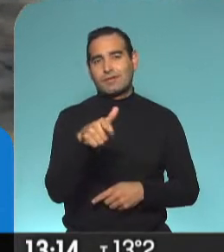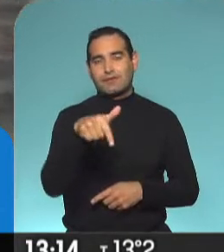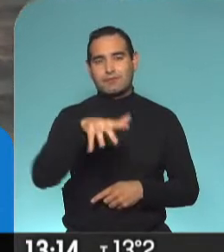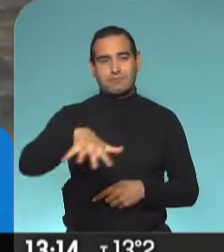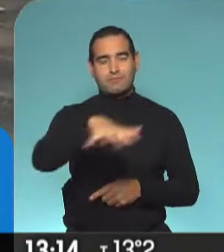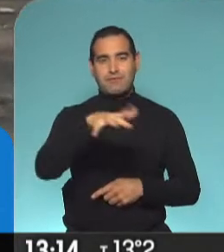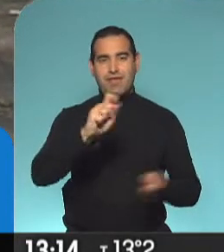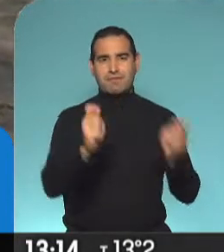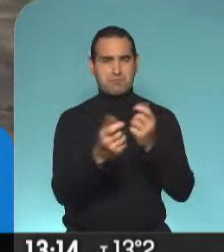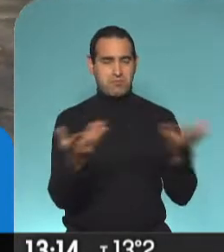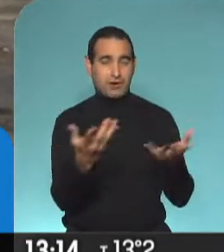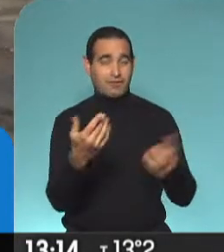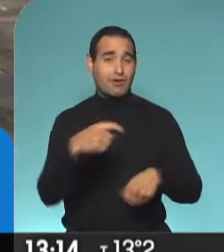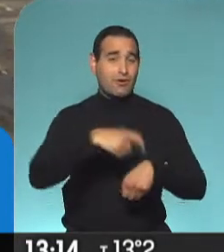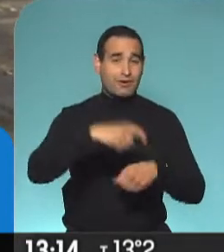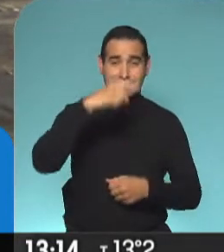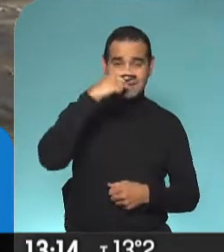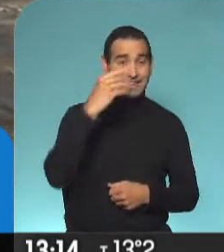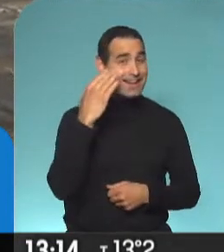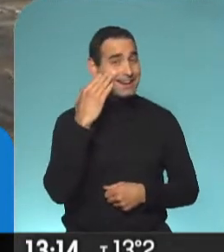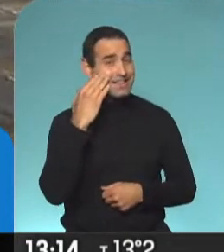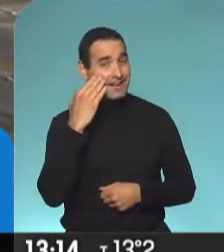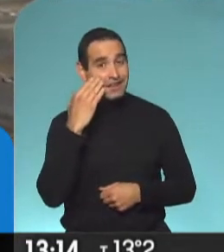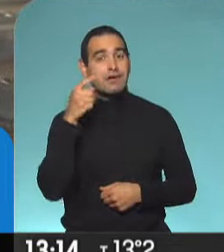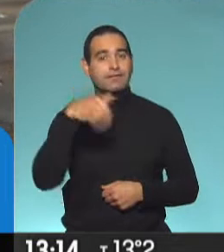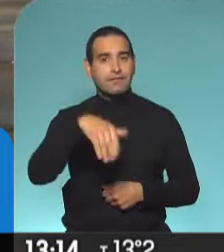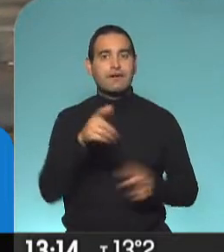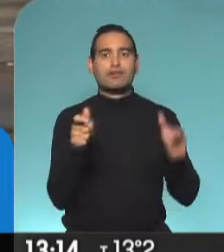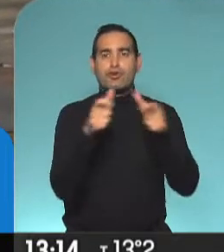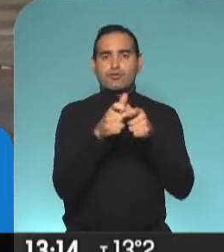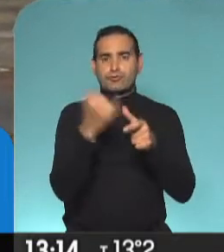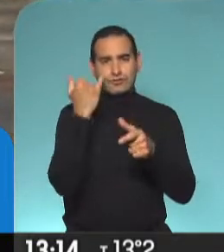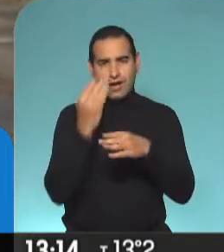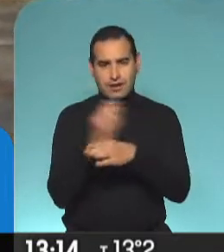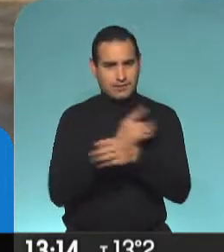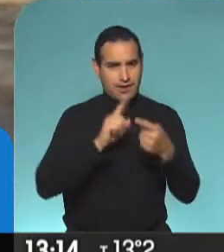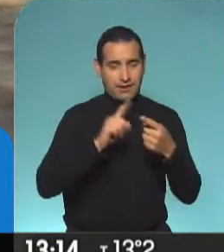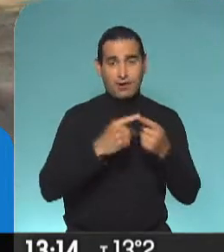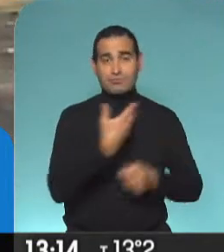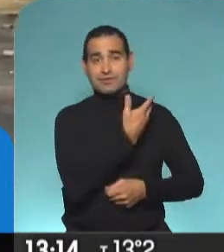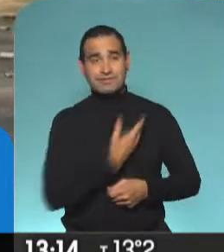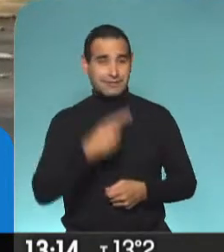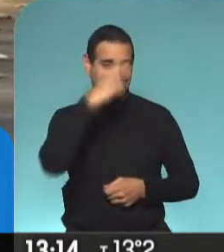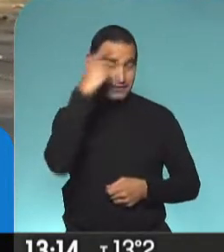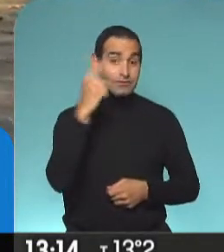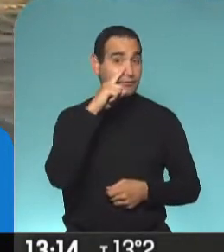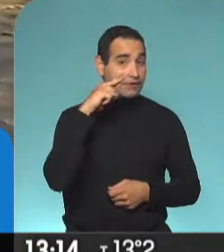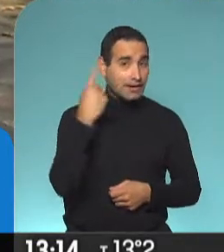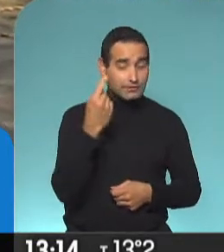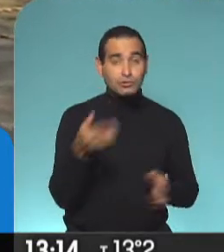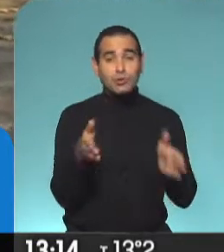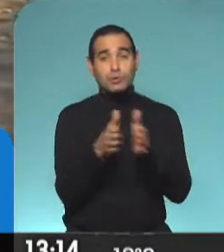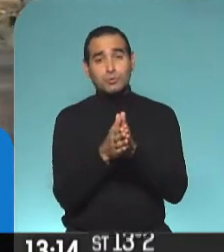la geografía porque porque a las 19 horas hay una reunión ya programada entre el presidente de la nación alberto fernández y